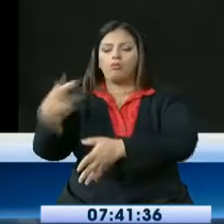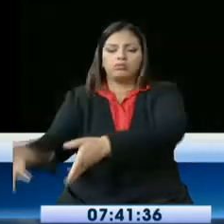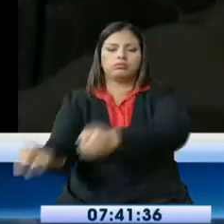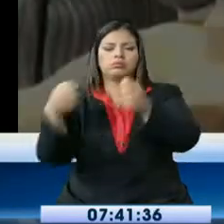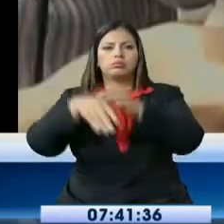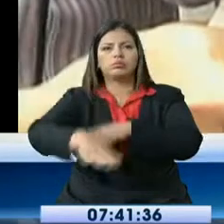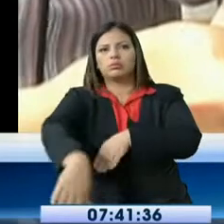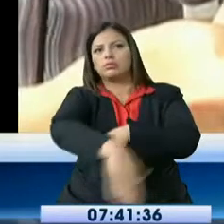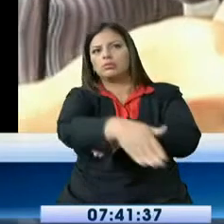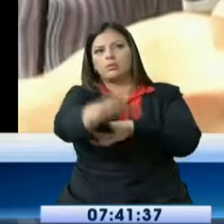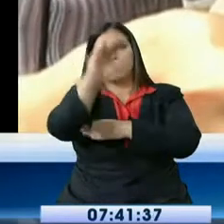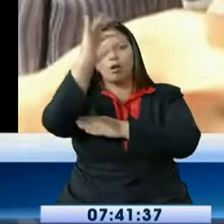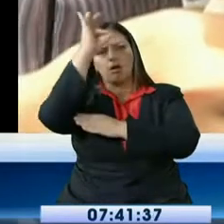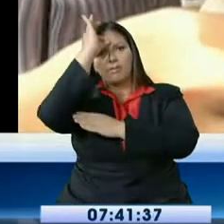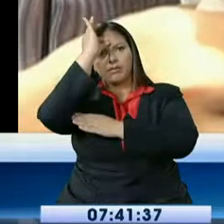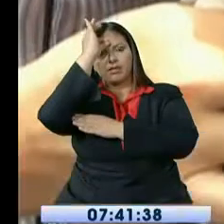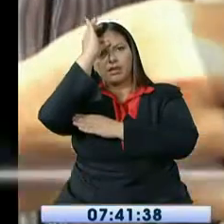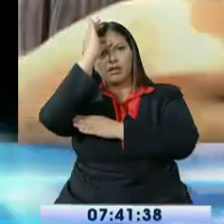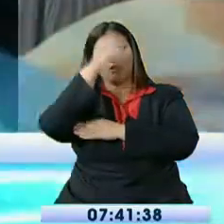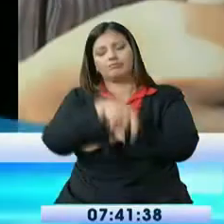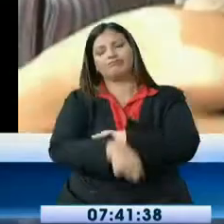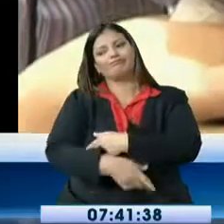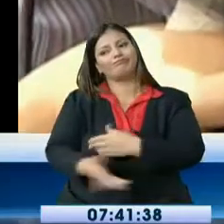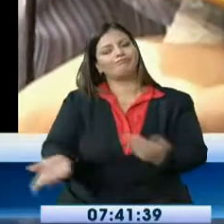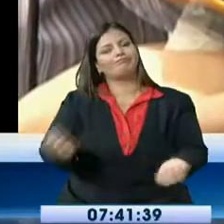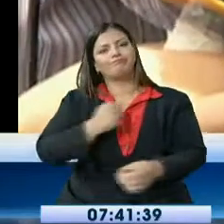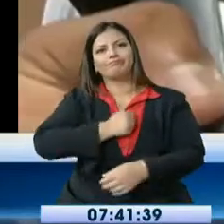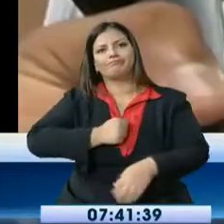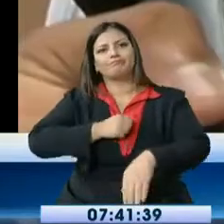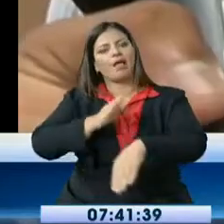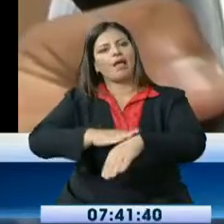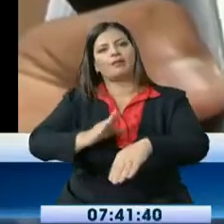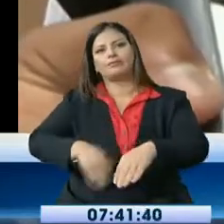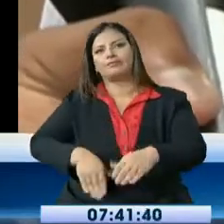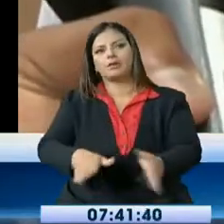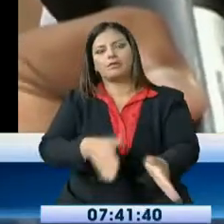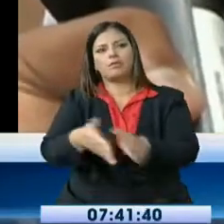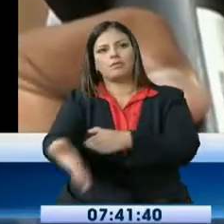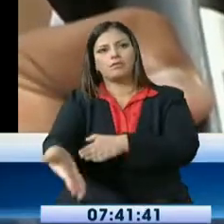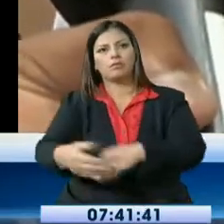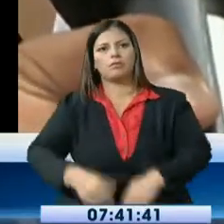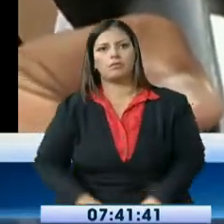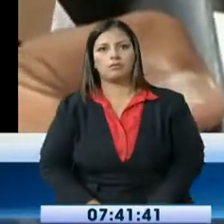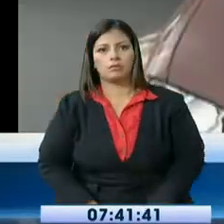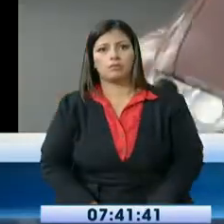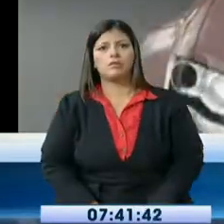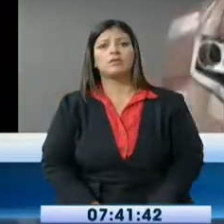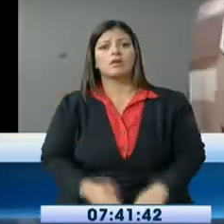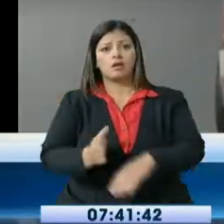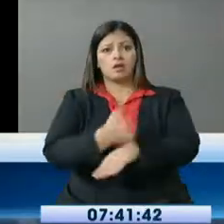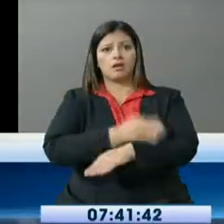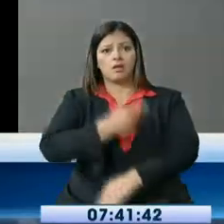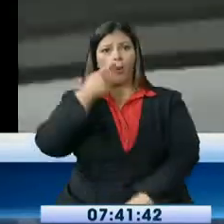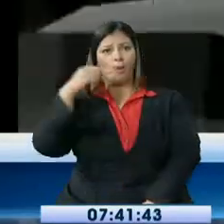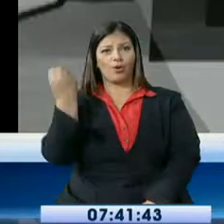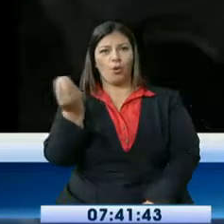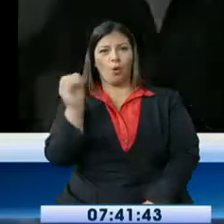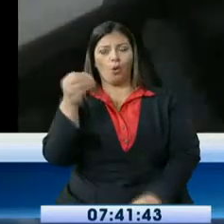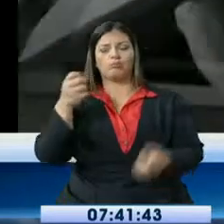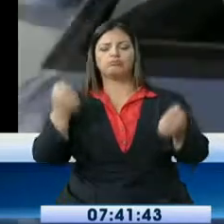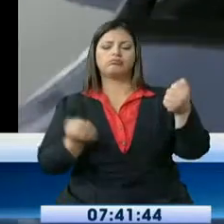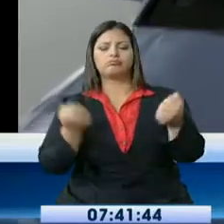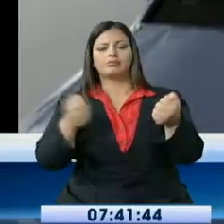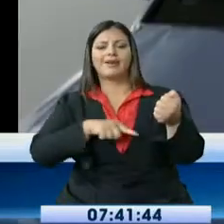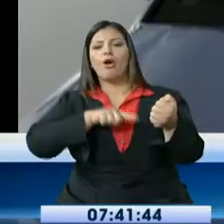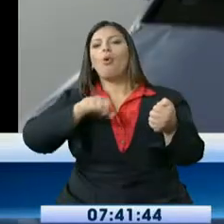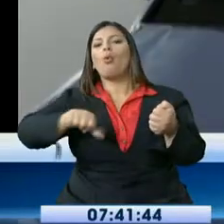falleció. Que dice que primero le da un en el estómago y después lo remata. Que una persona estaba dentro del carro y que fue quien le propinó los